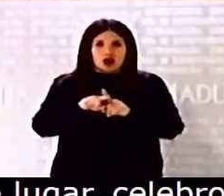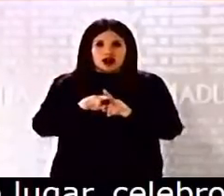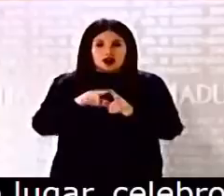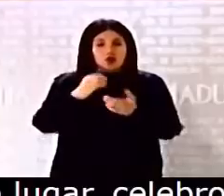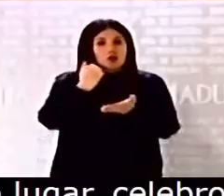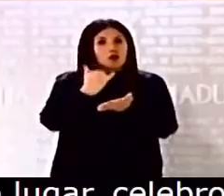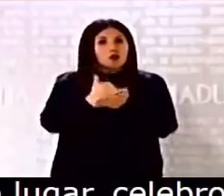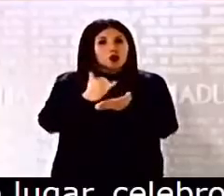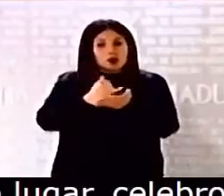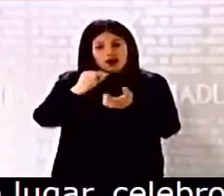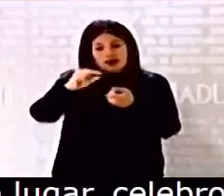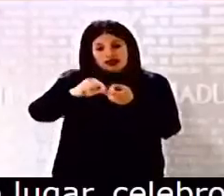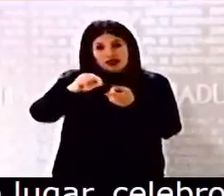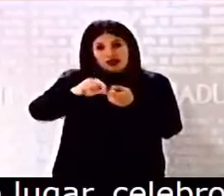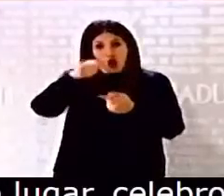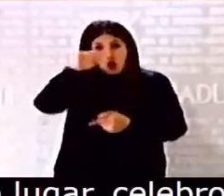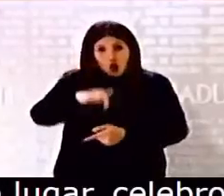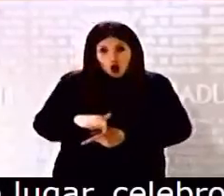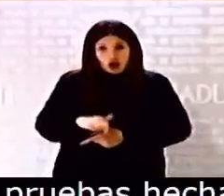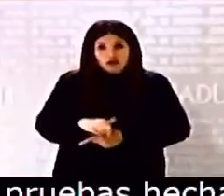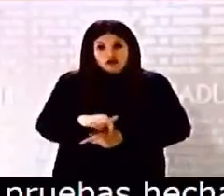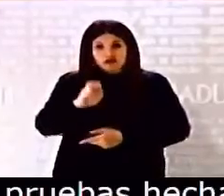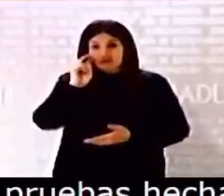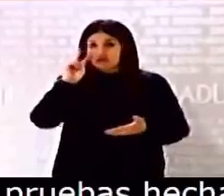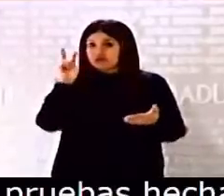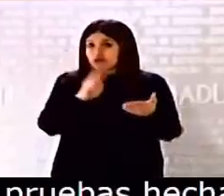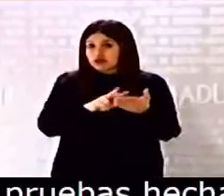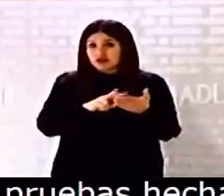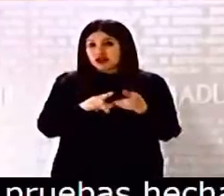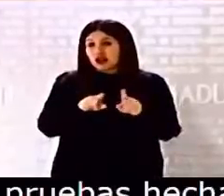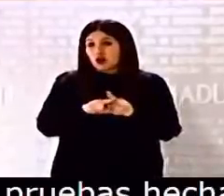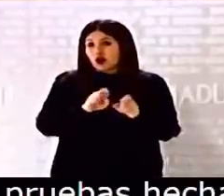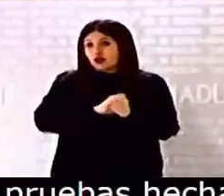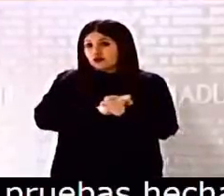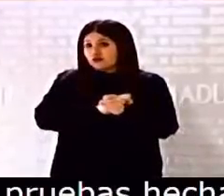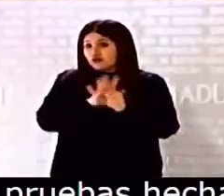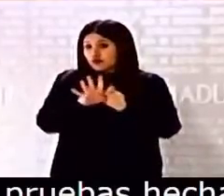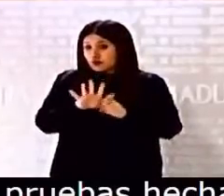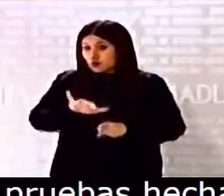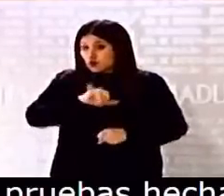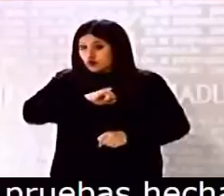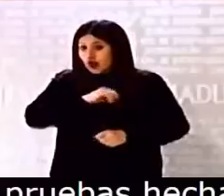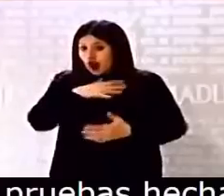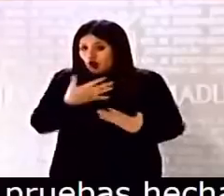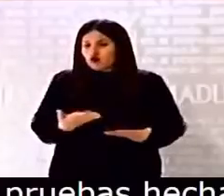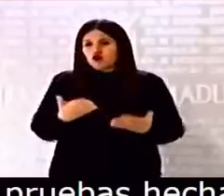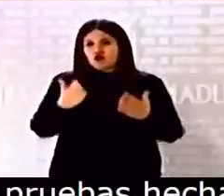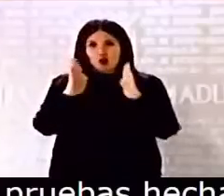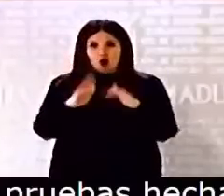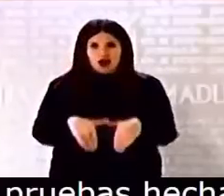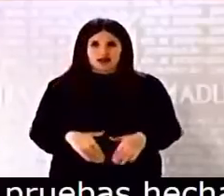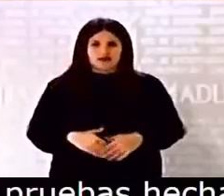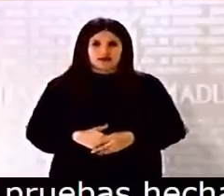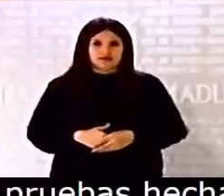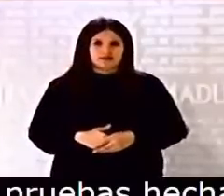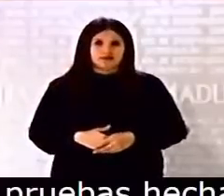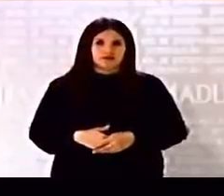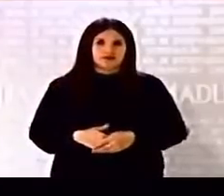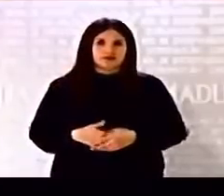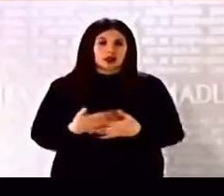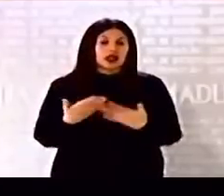pruebas serológicas que se le han hecho hoy, no tengan signos de infección activa. Por lo